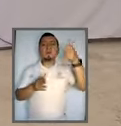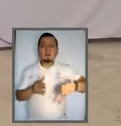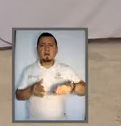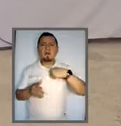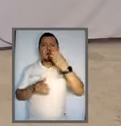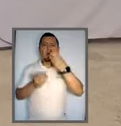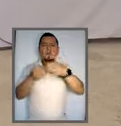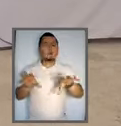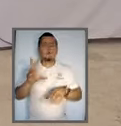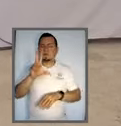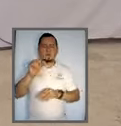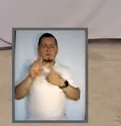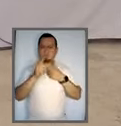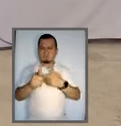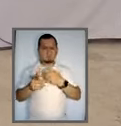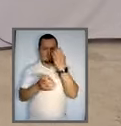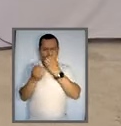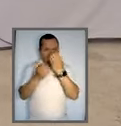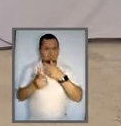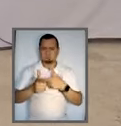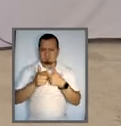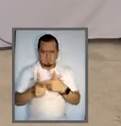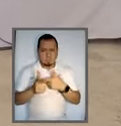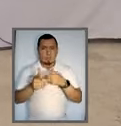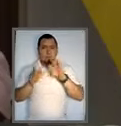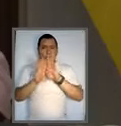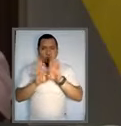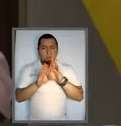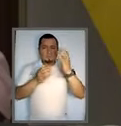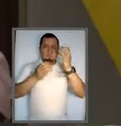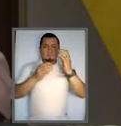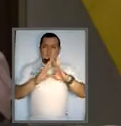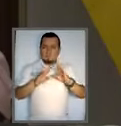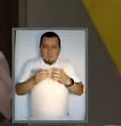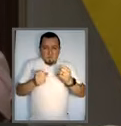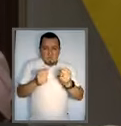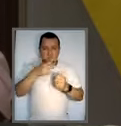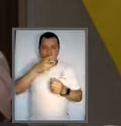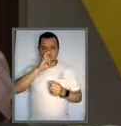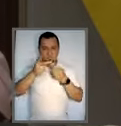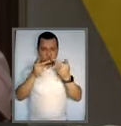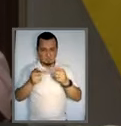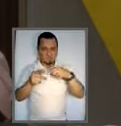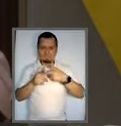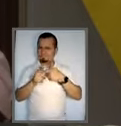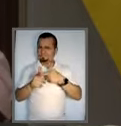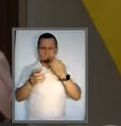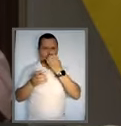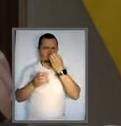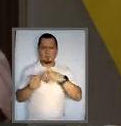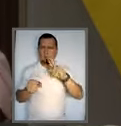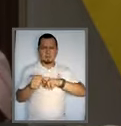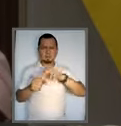hubiese habido algún desajuste en el proceso de aprendizaje se pueda también ajustar y reforzar al inicio del siguiente ciclo escolar,